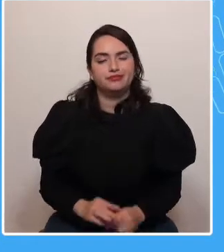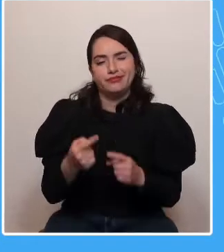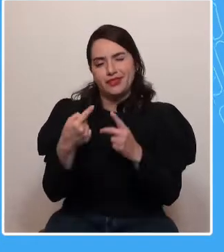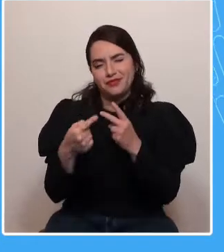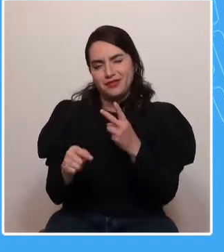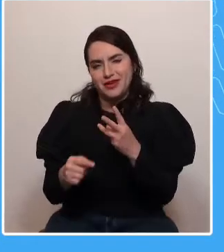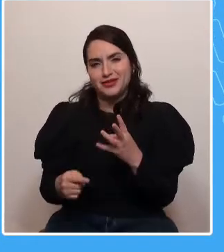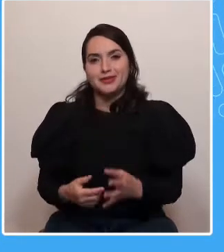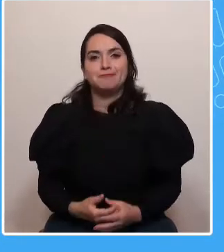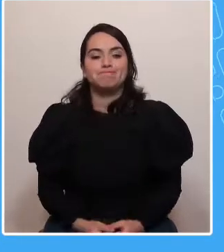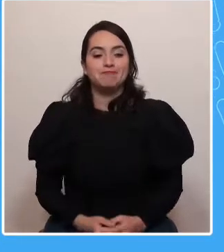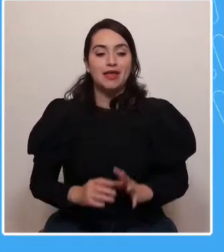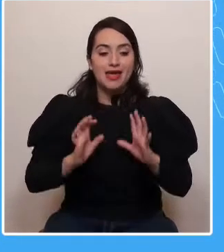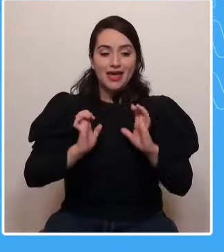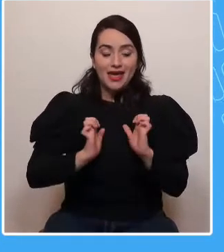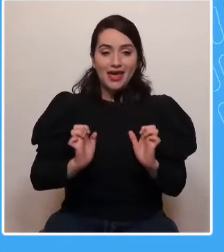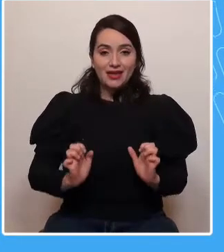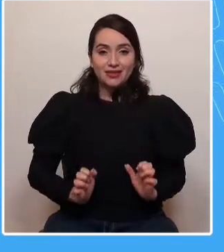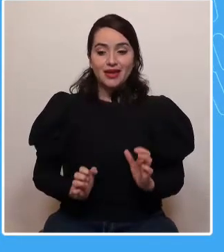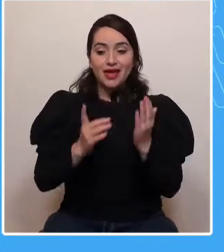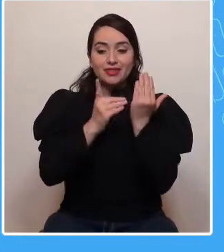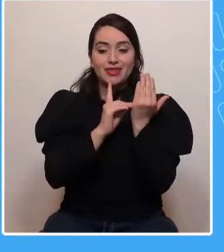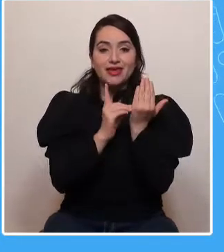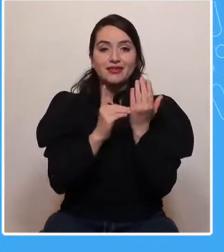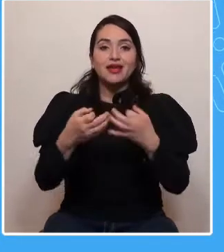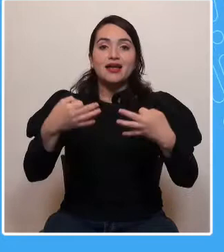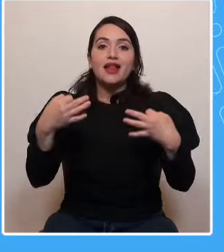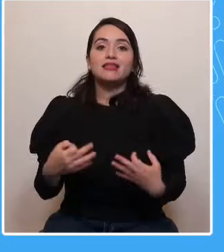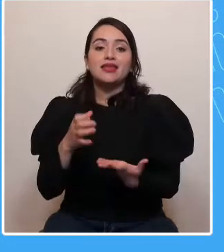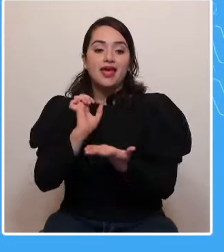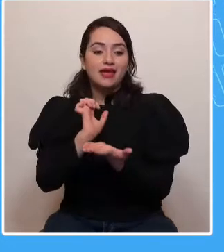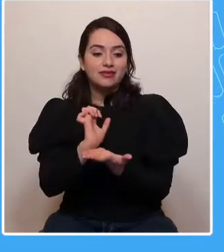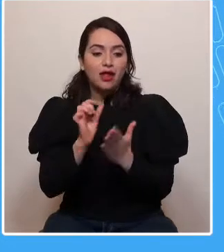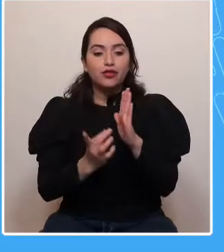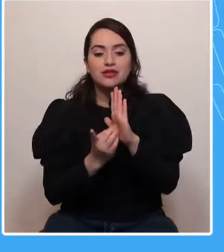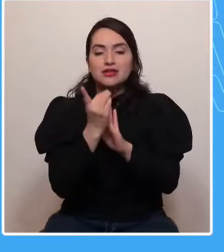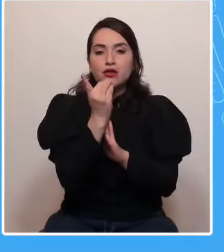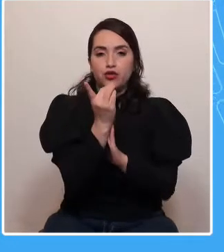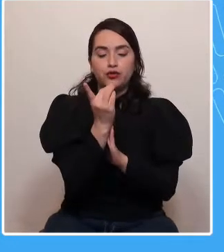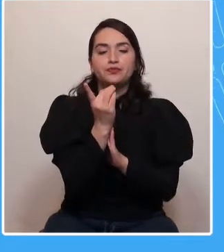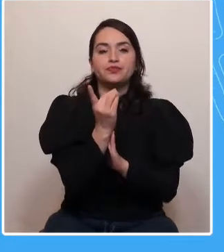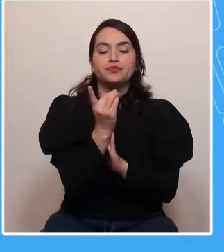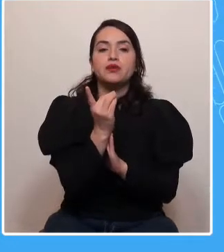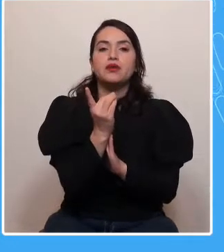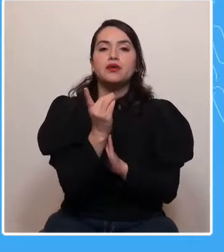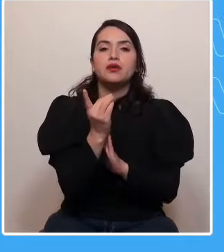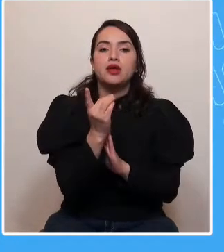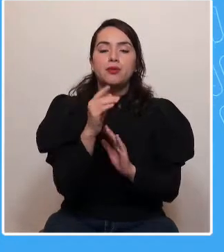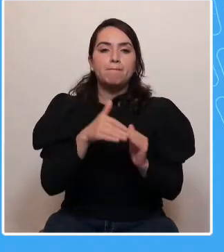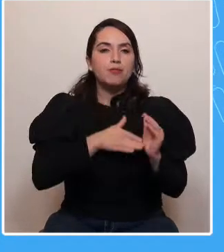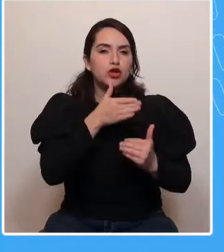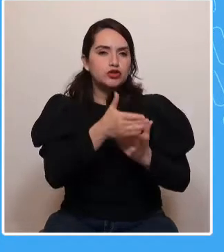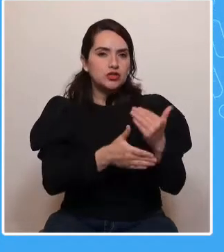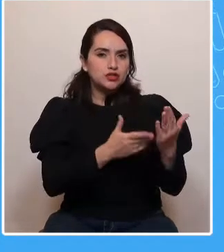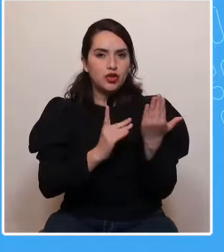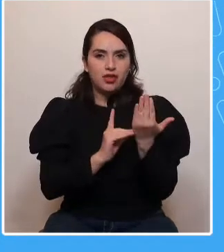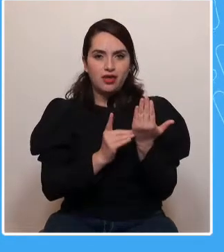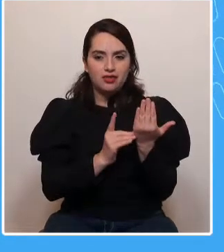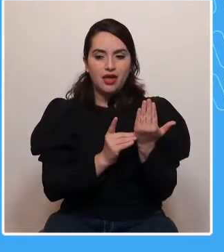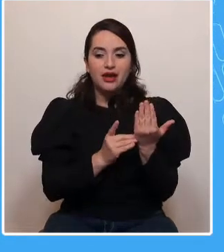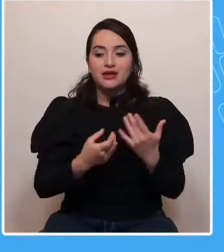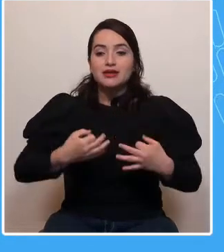La ética digital como garantía del Estado en el desarrollo e implementación de estos procesos digitales.